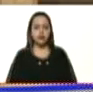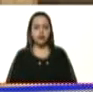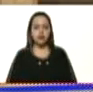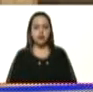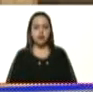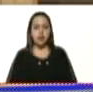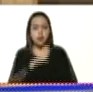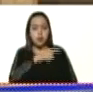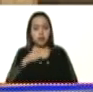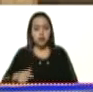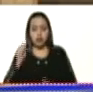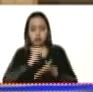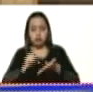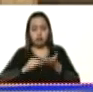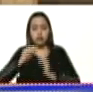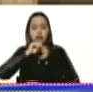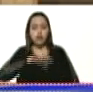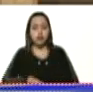historiadores,